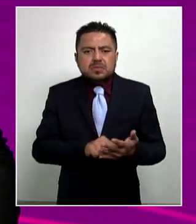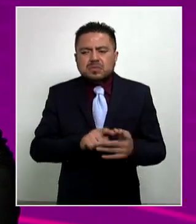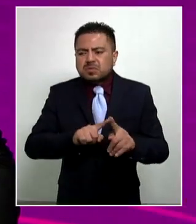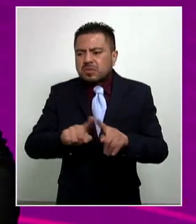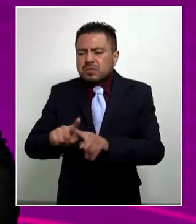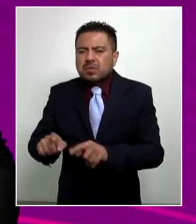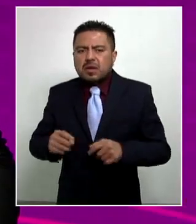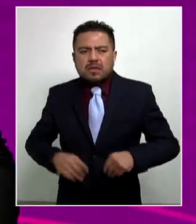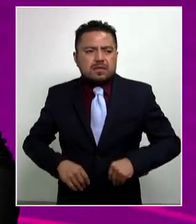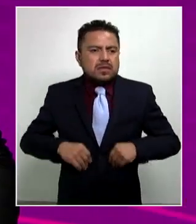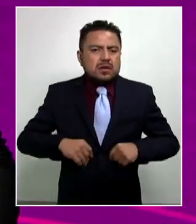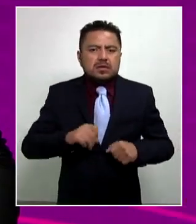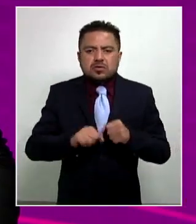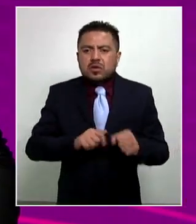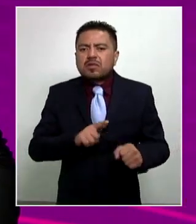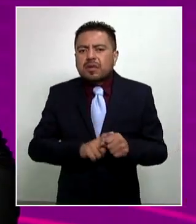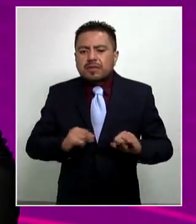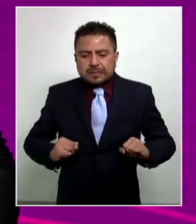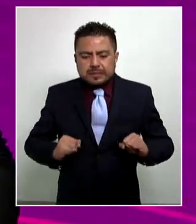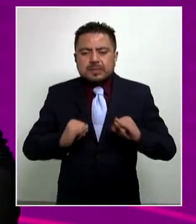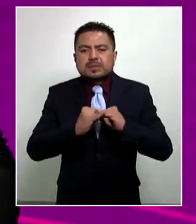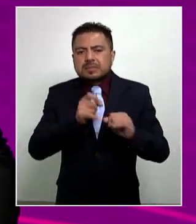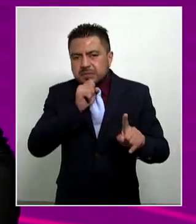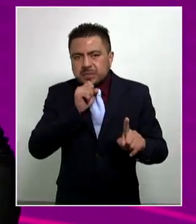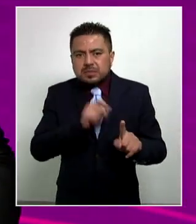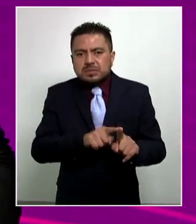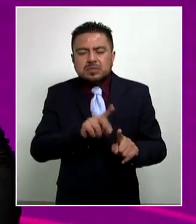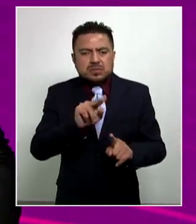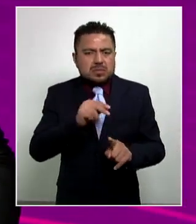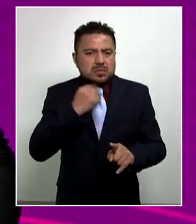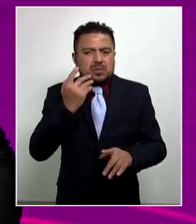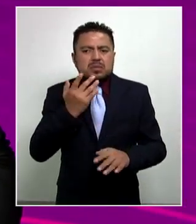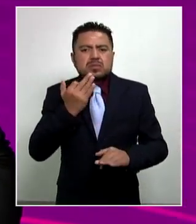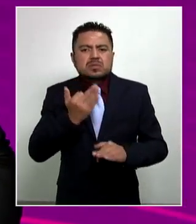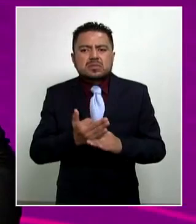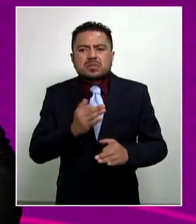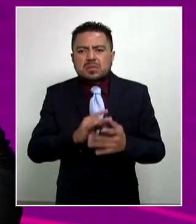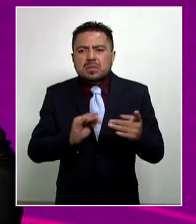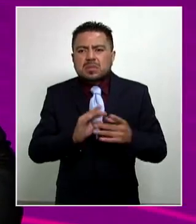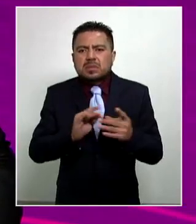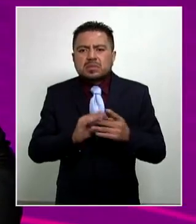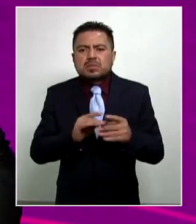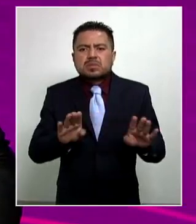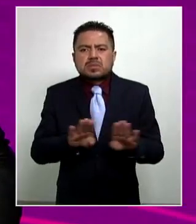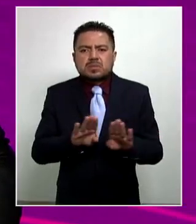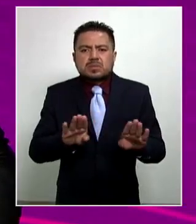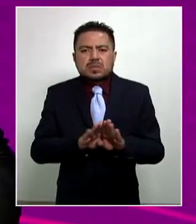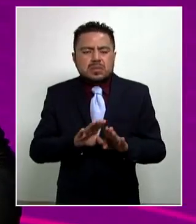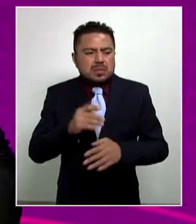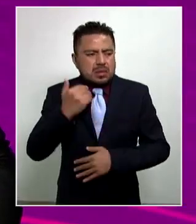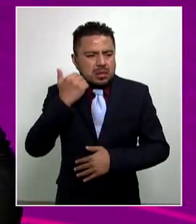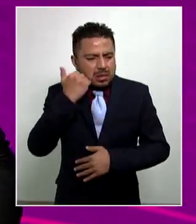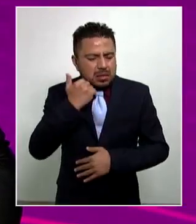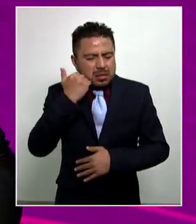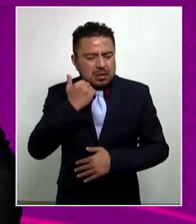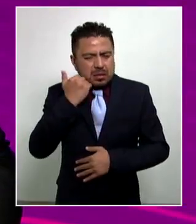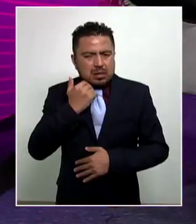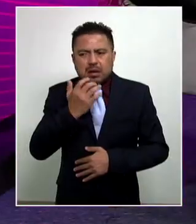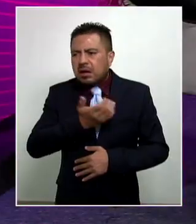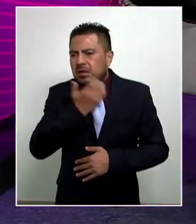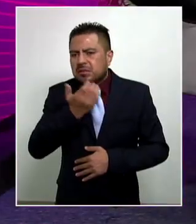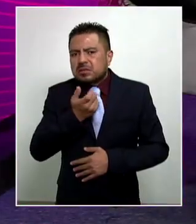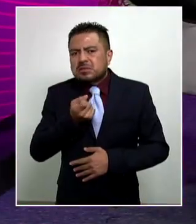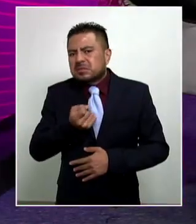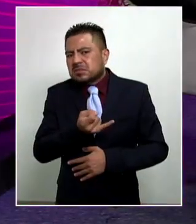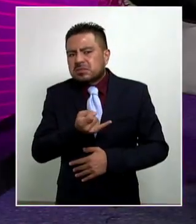la vida social, en las instituciones, y ahí digo, no es que quiera ser yo como barbera, como se dice comúnmente,